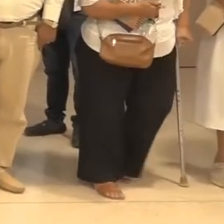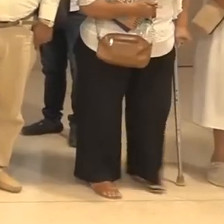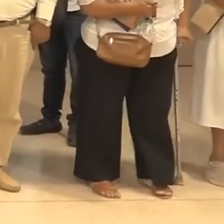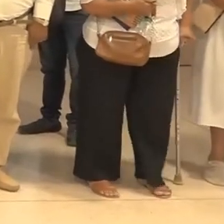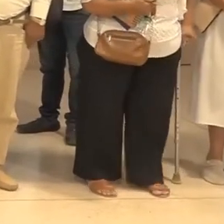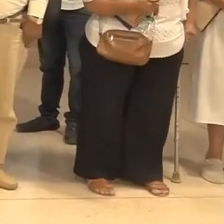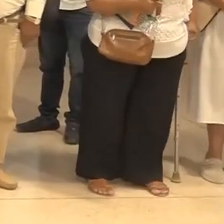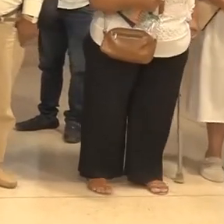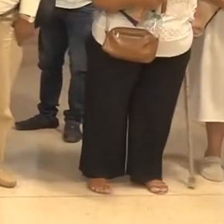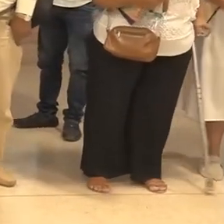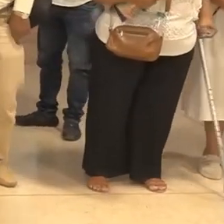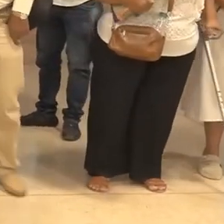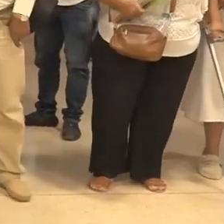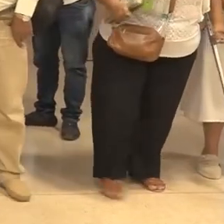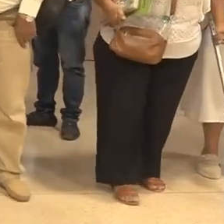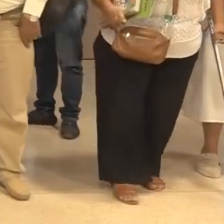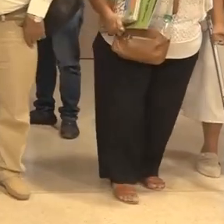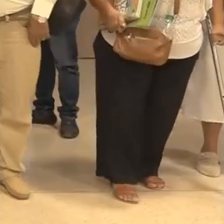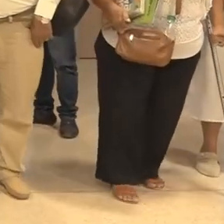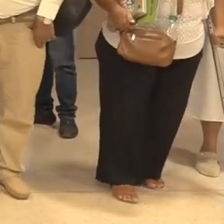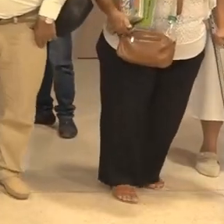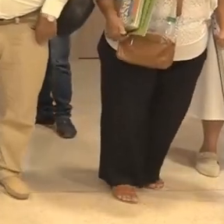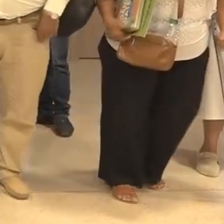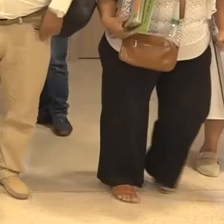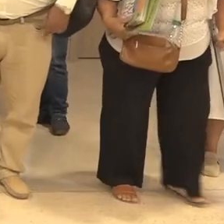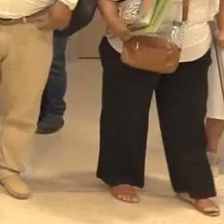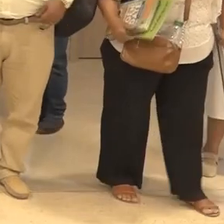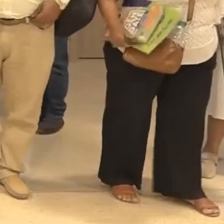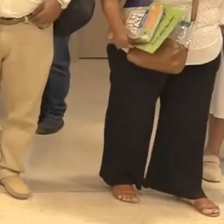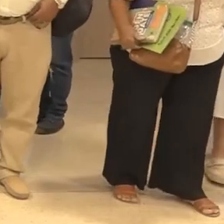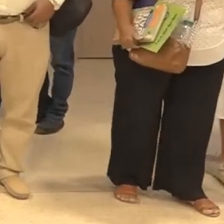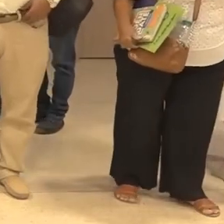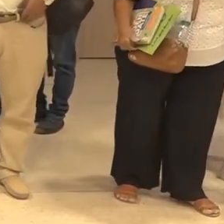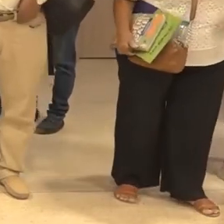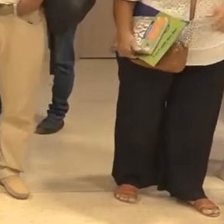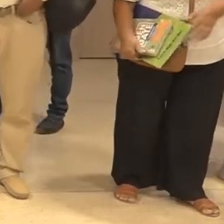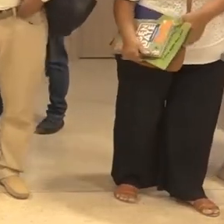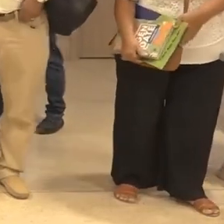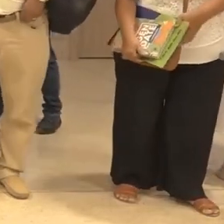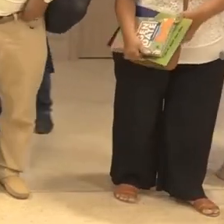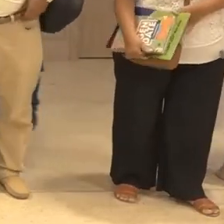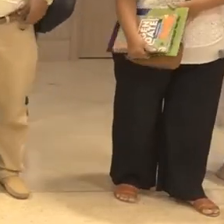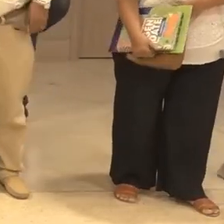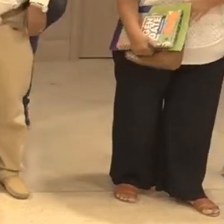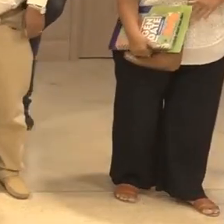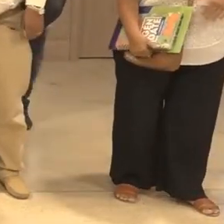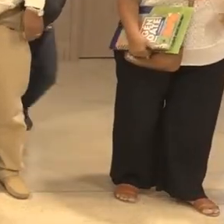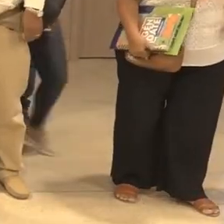universidad, y esperamos reunirnos próximamente al Comité de Seguimiento. Doctor, muy amable. Muchas gracias. Muchas gracias. Dios me los bendiga.